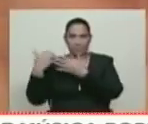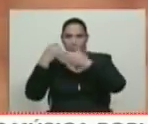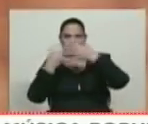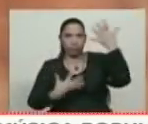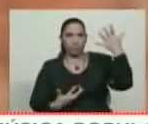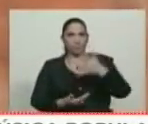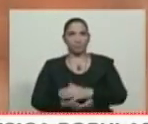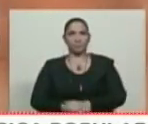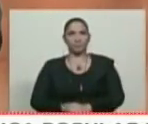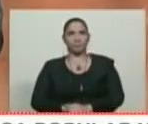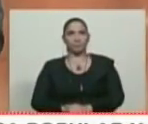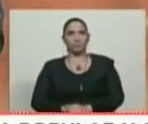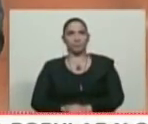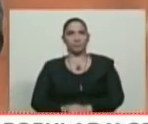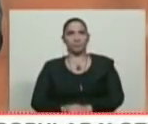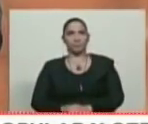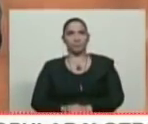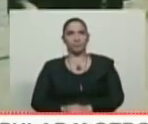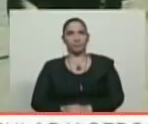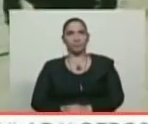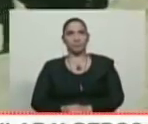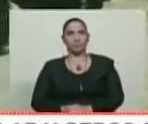Adelante, María, feliz tarde.